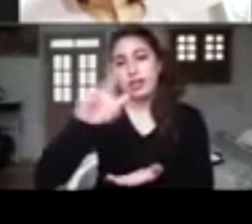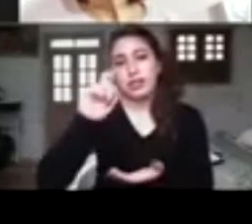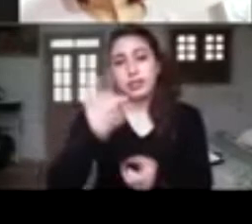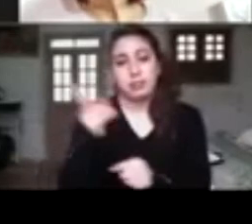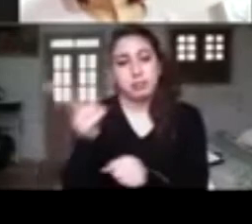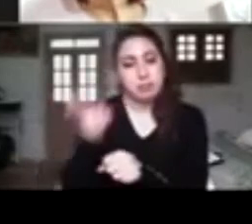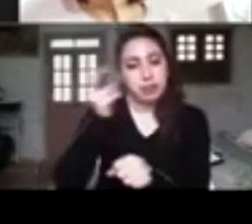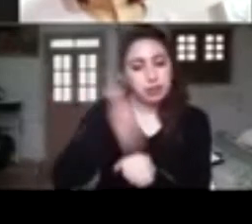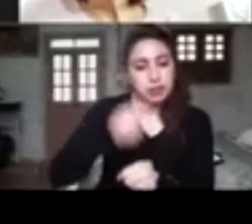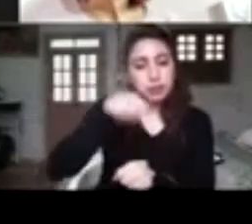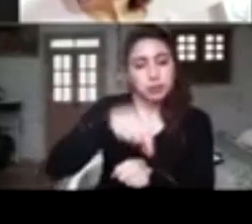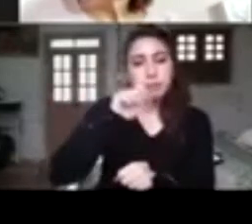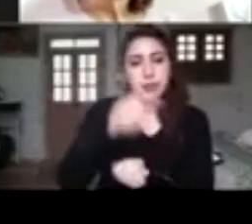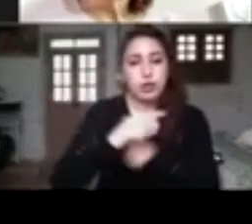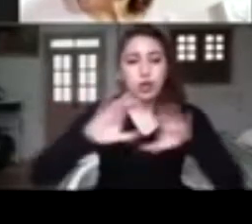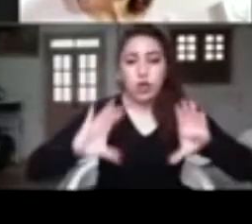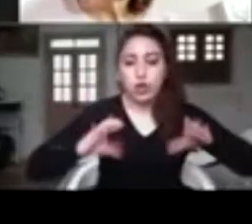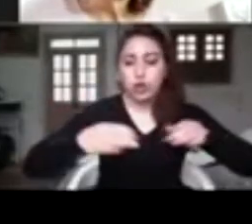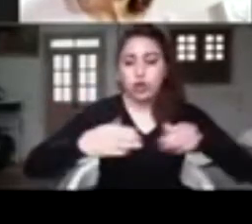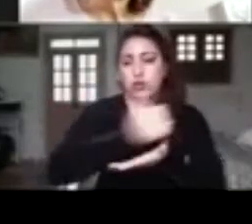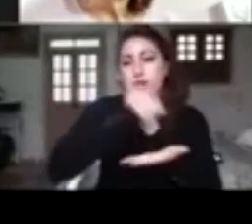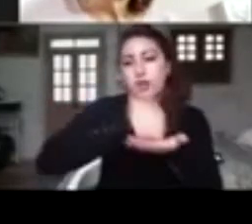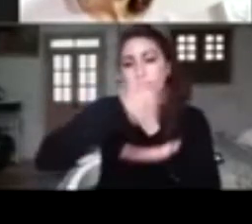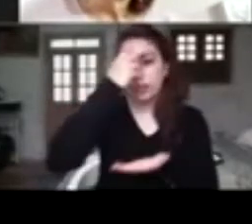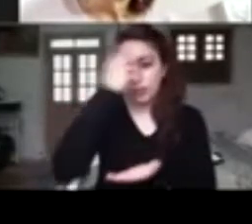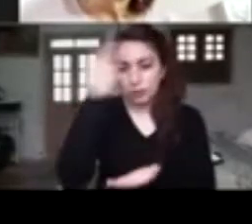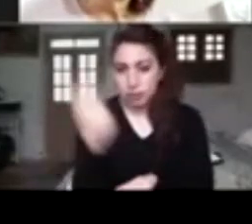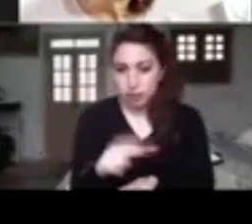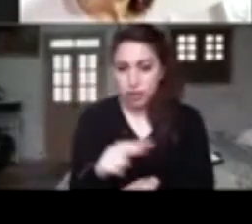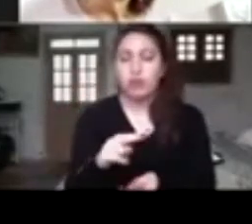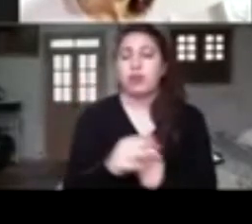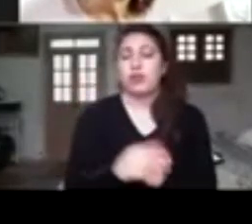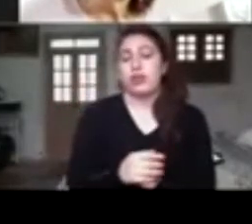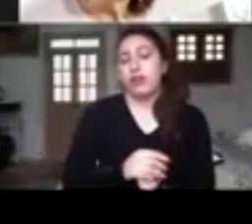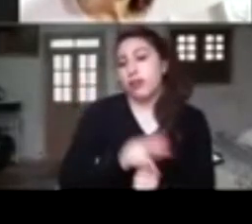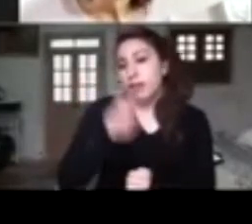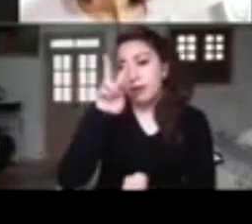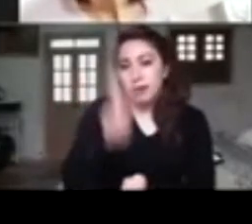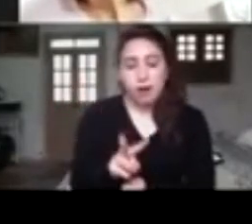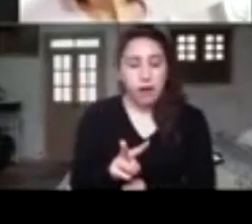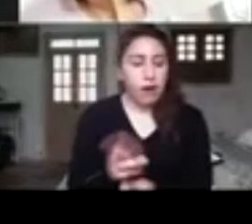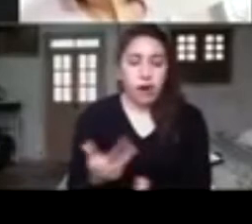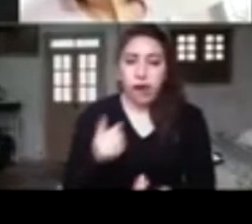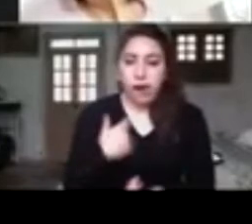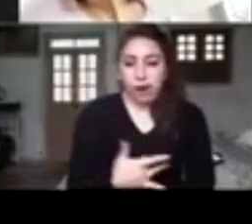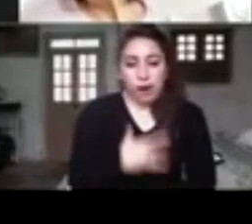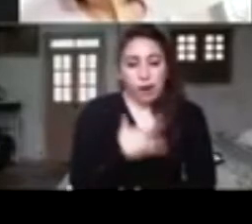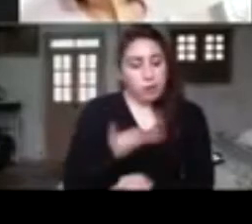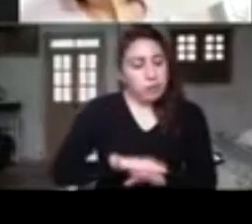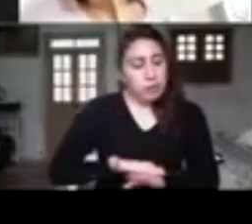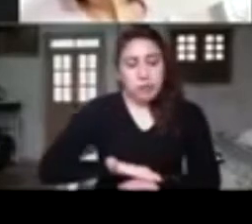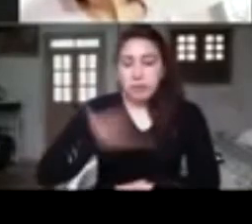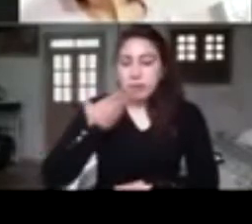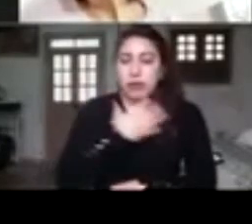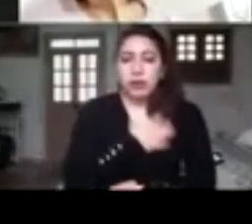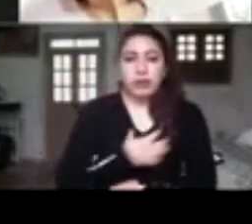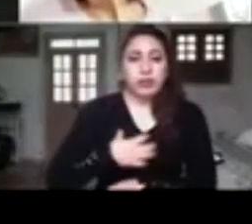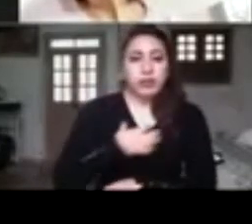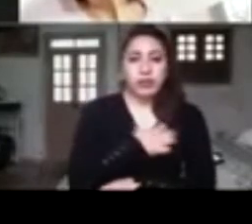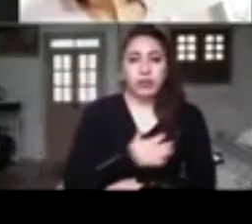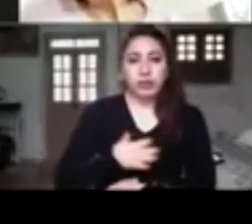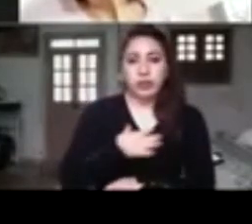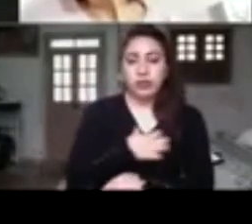el Congreso de la Ciudad de México. La verdad es que estoy bastante contenta porque justo